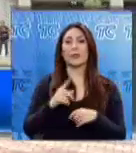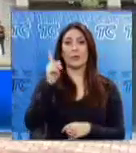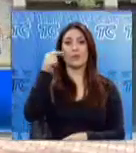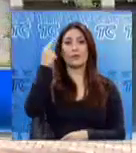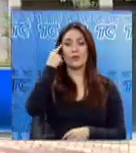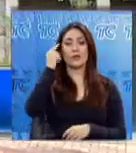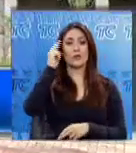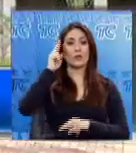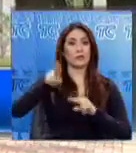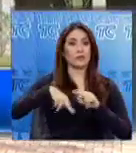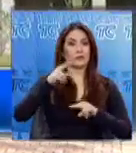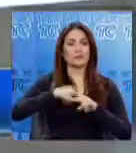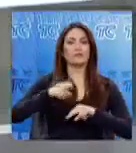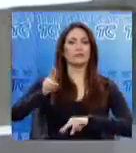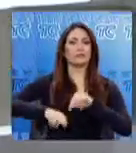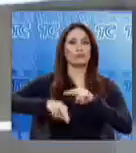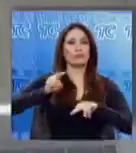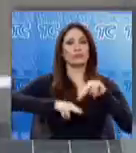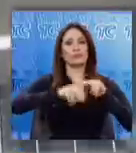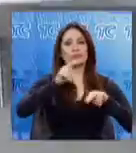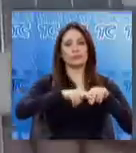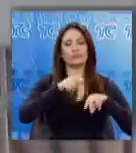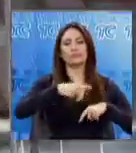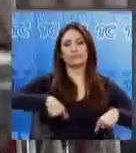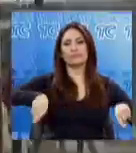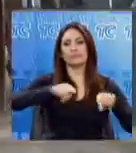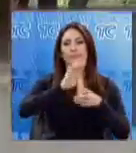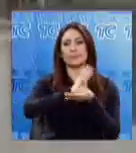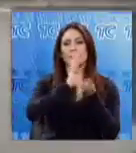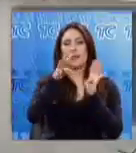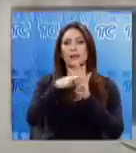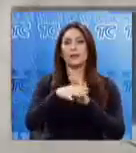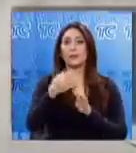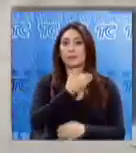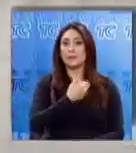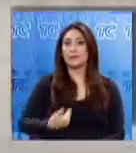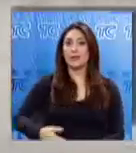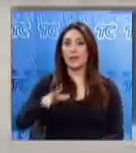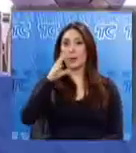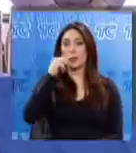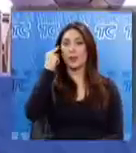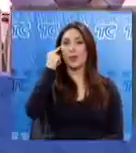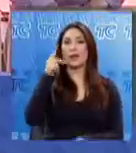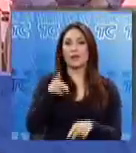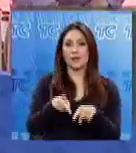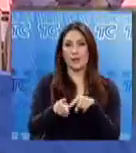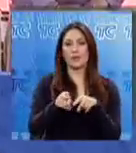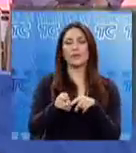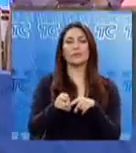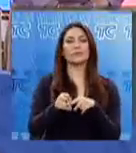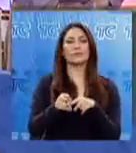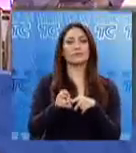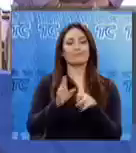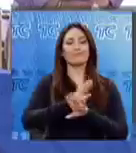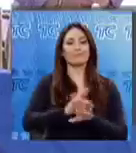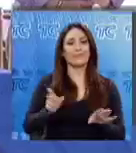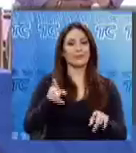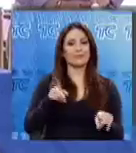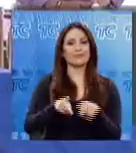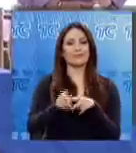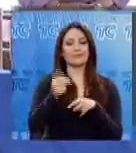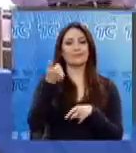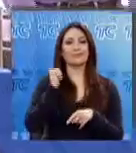gobierno nacional construyó en esta localidad. El presidente Rafael Correa inauguró la emblemática